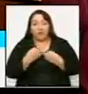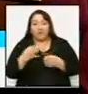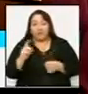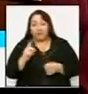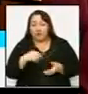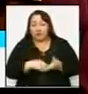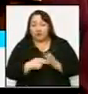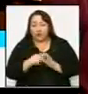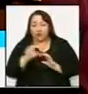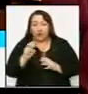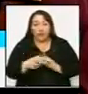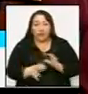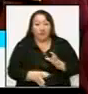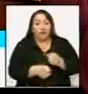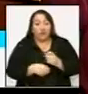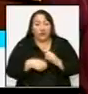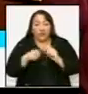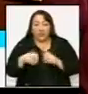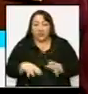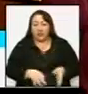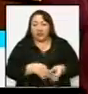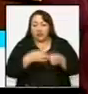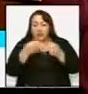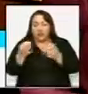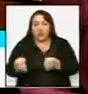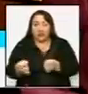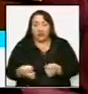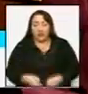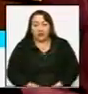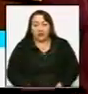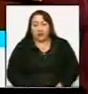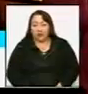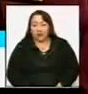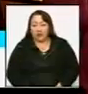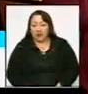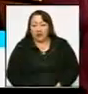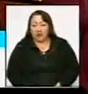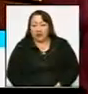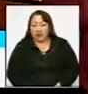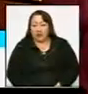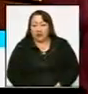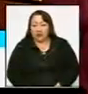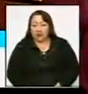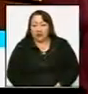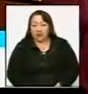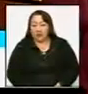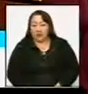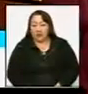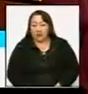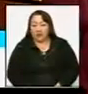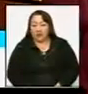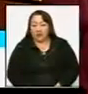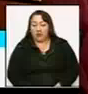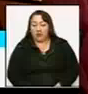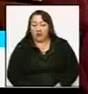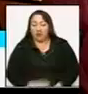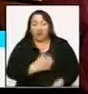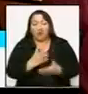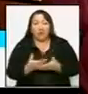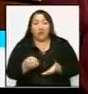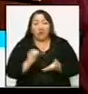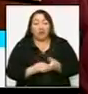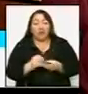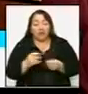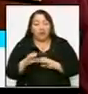que no necesariamente cogen esa renuncia y la trasladan a la organización de registros. Entonces, eso se genera un problema adicional,